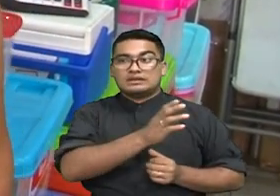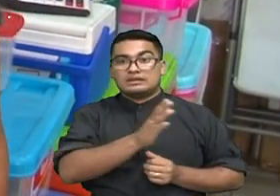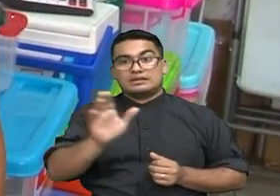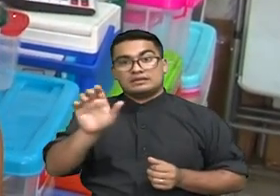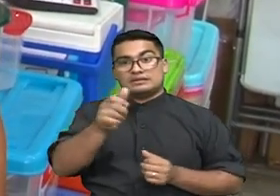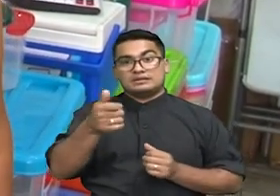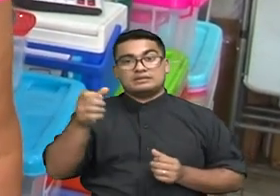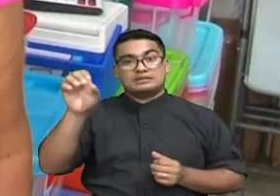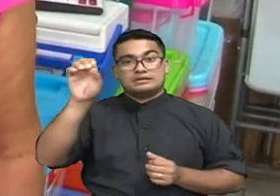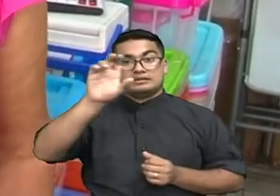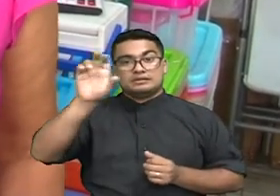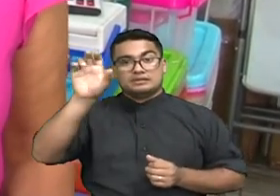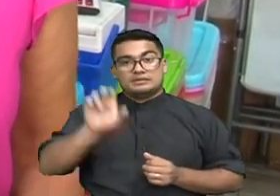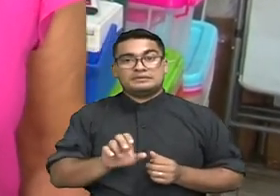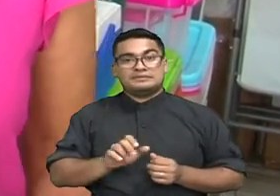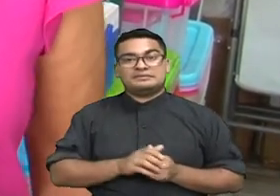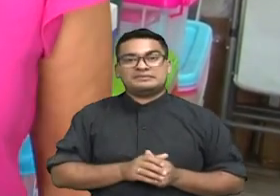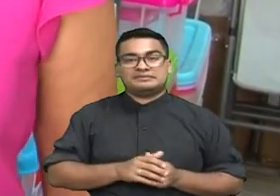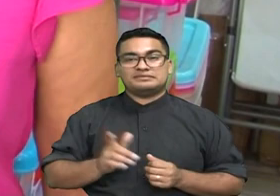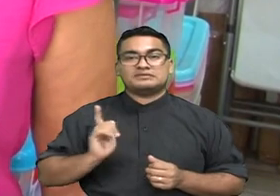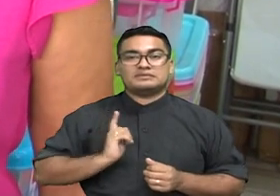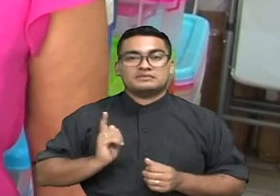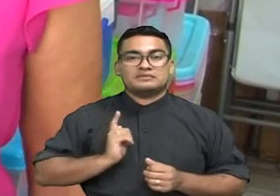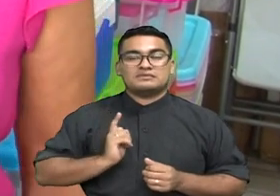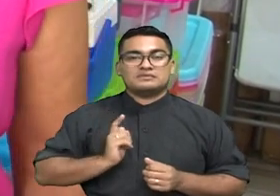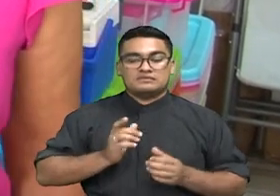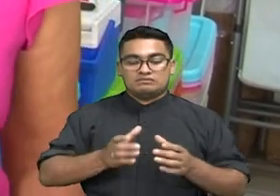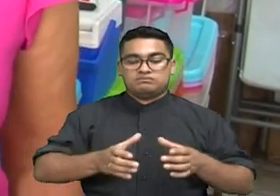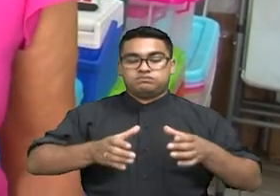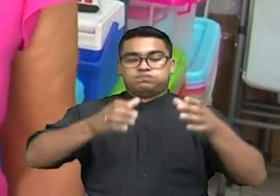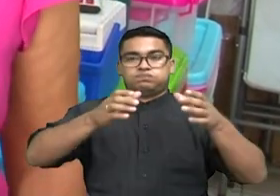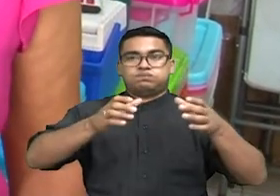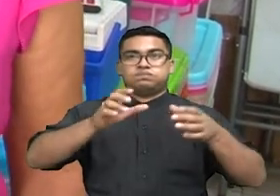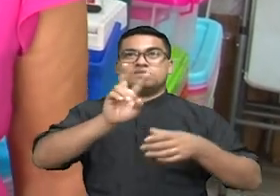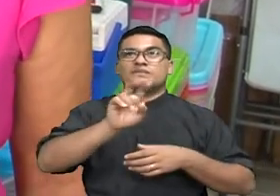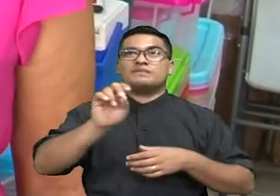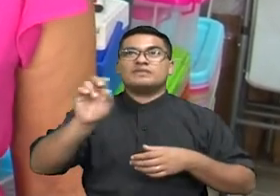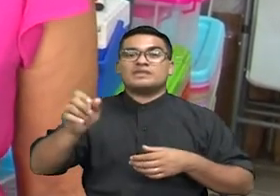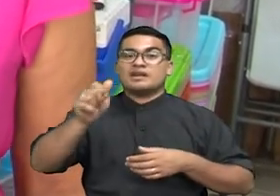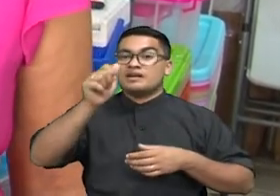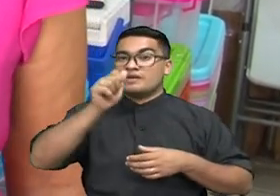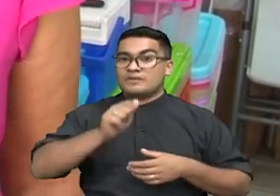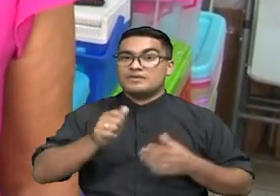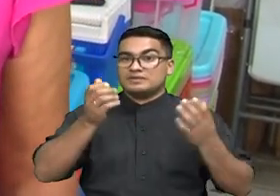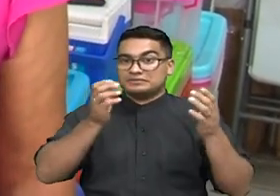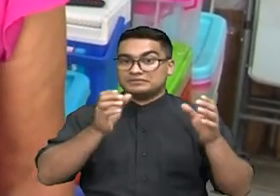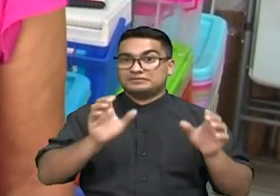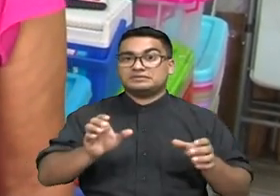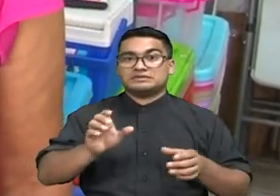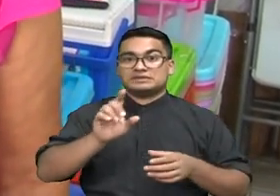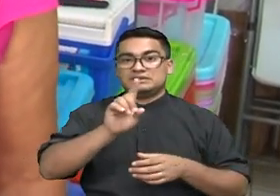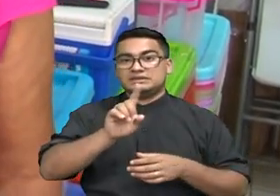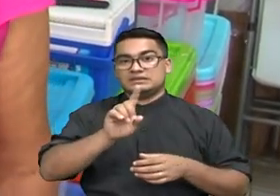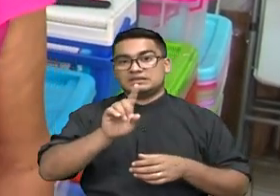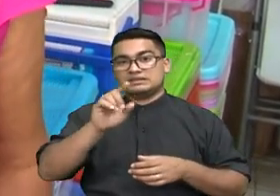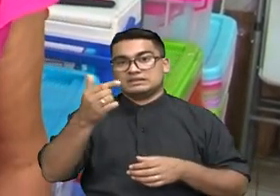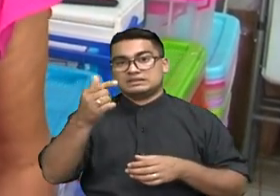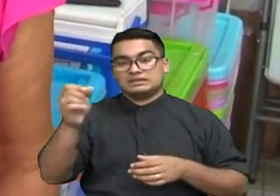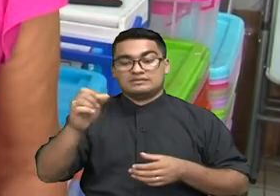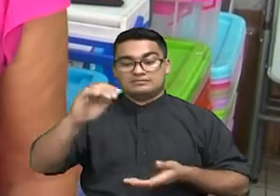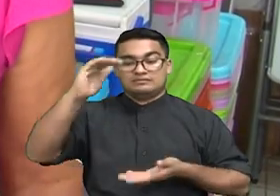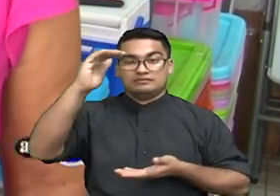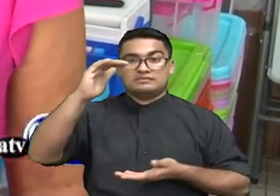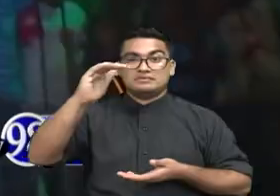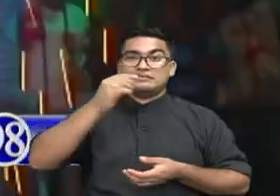60 Córdoba para la canasta básica. Tenemos botes también de 200 litros, de 140 litros, de 105 litros, de 70 litros